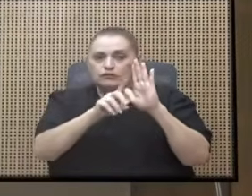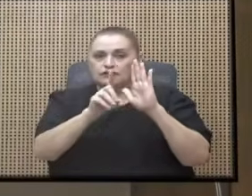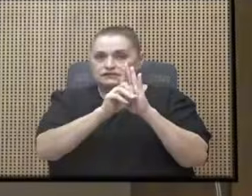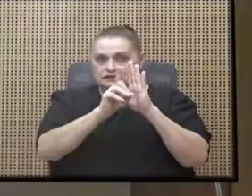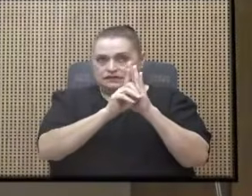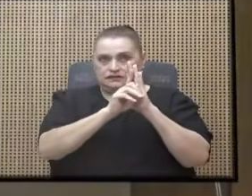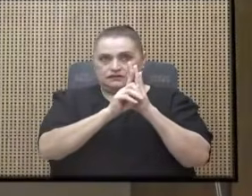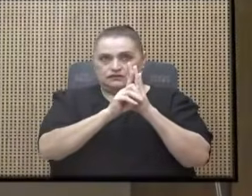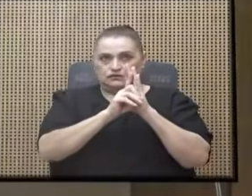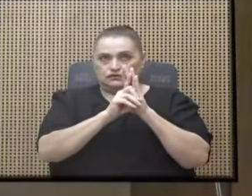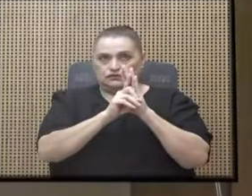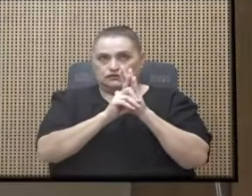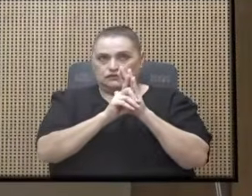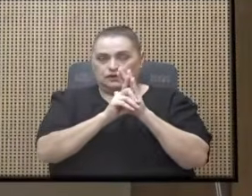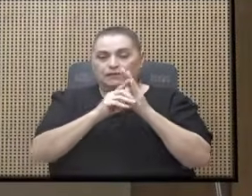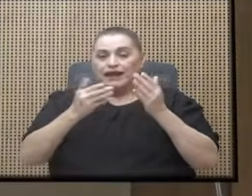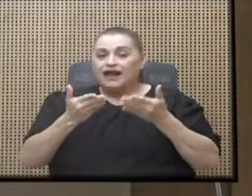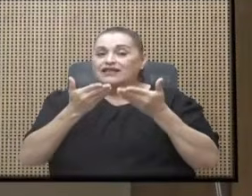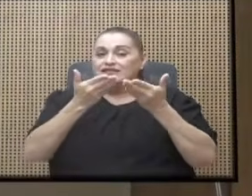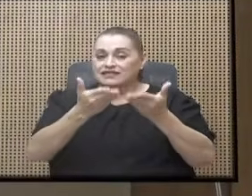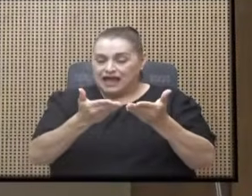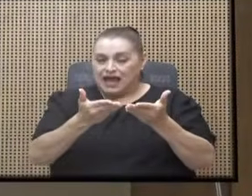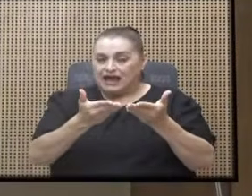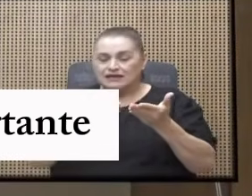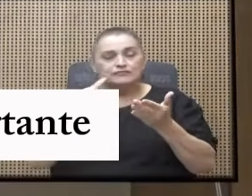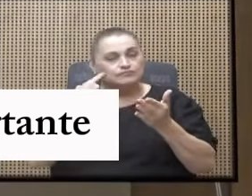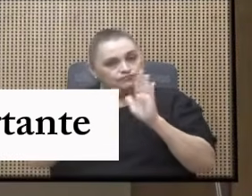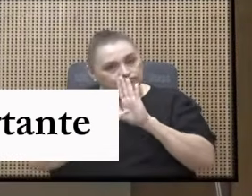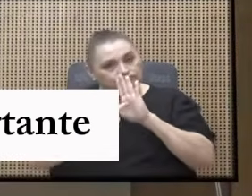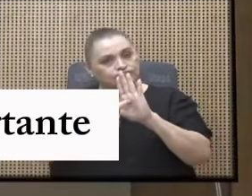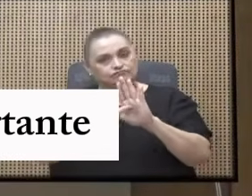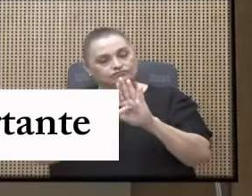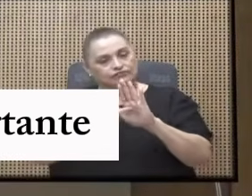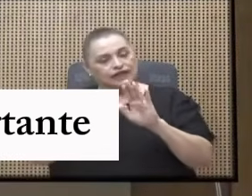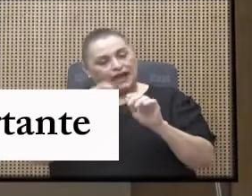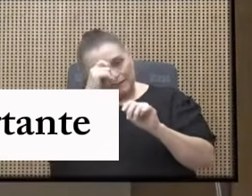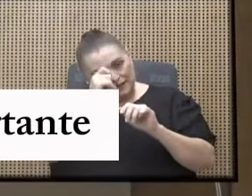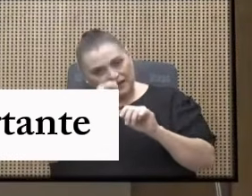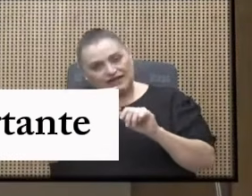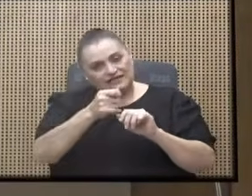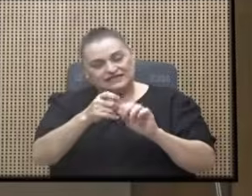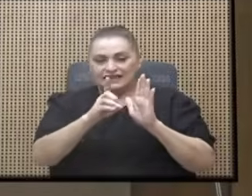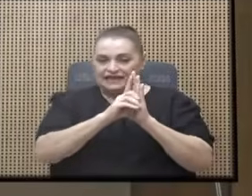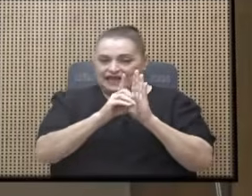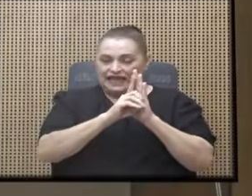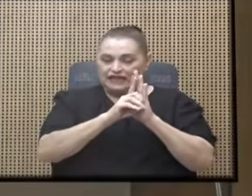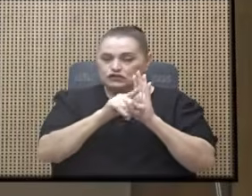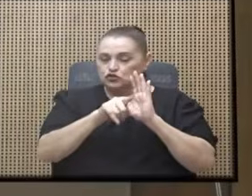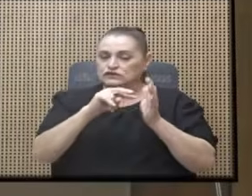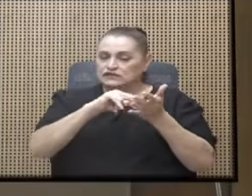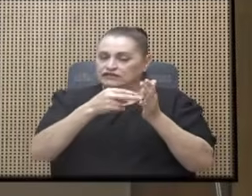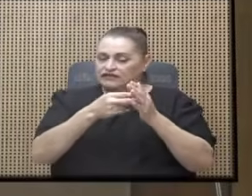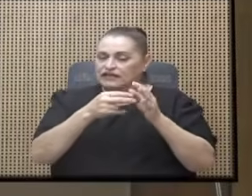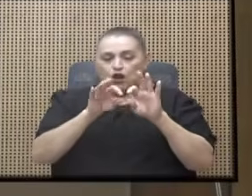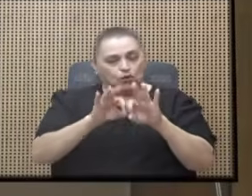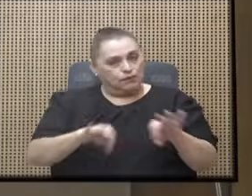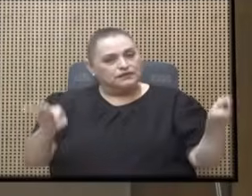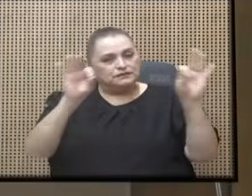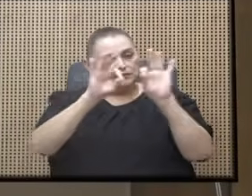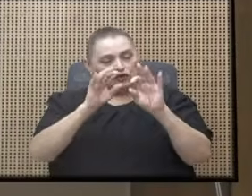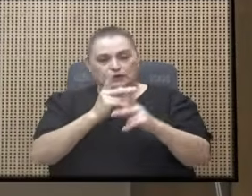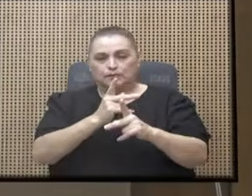para darle el realce que merece a un derecho que debería ser lo más importante, proteger los derechos de la